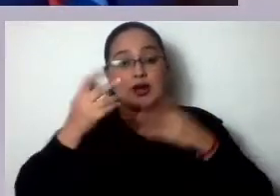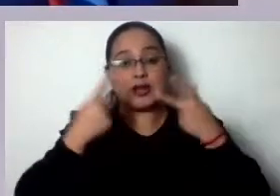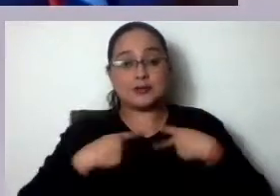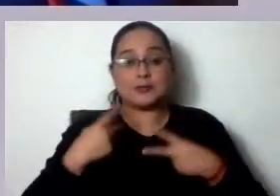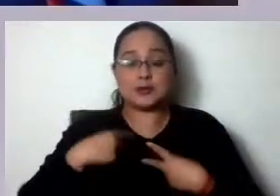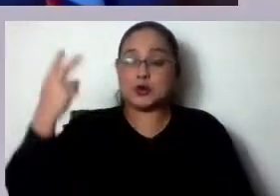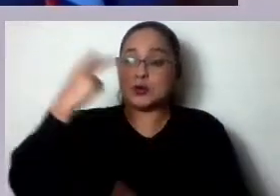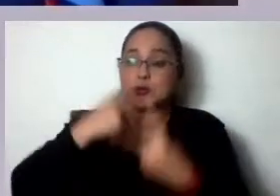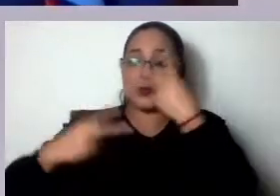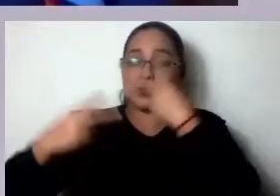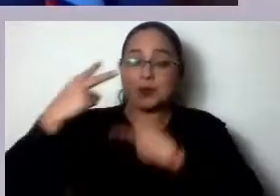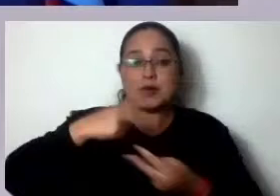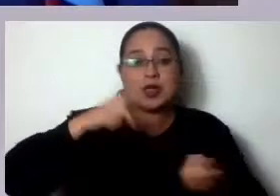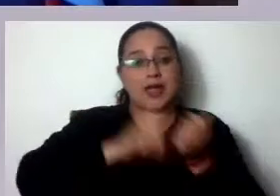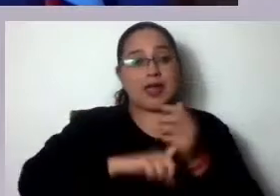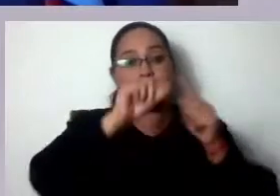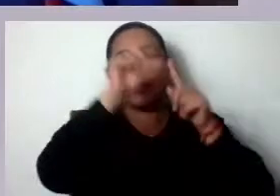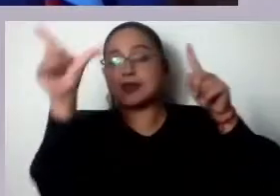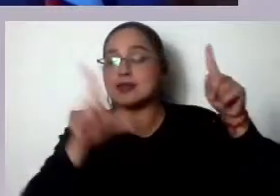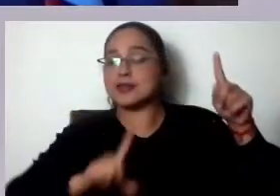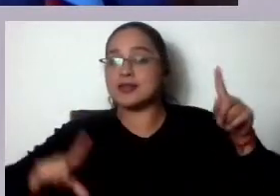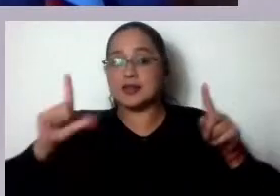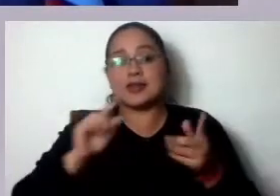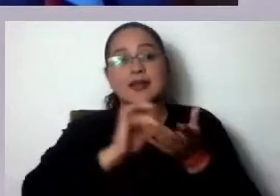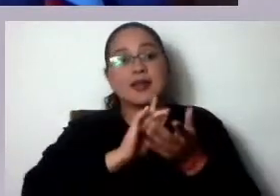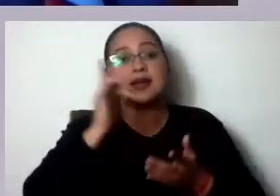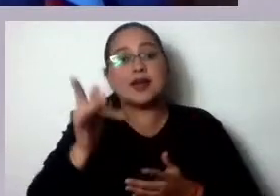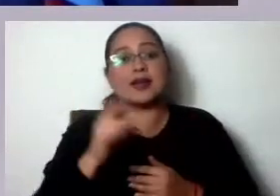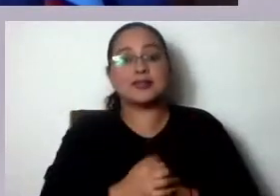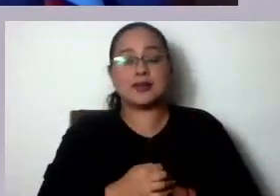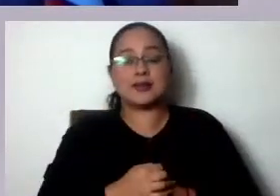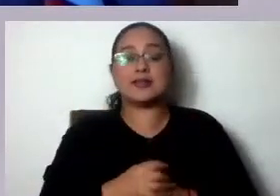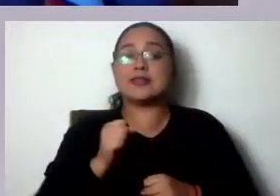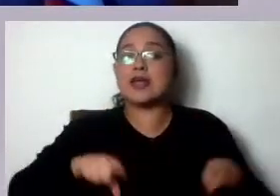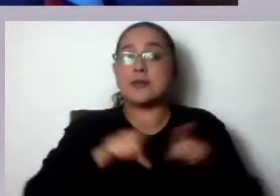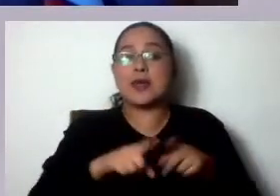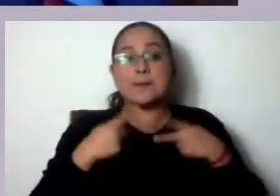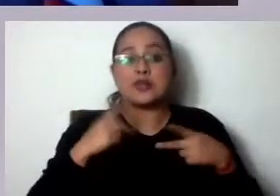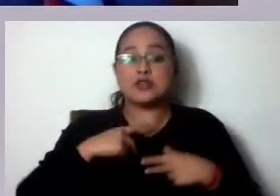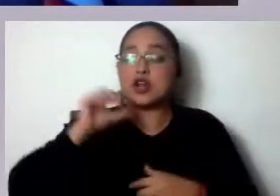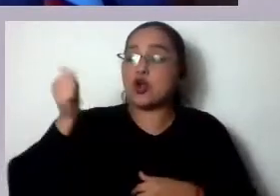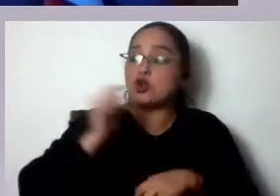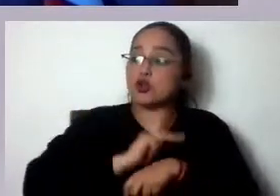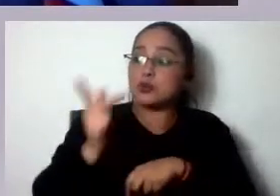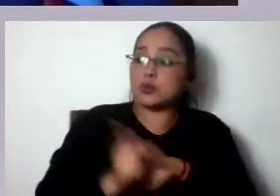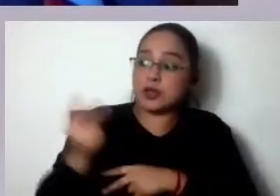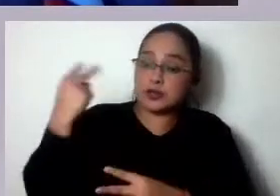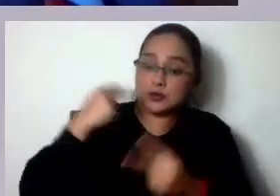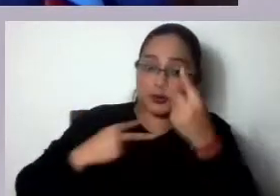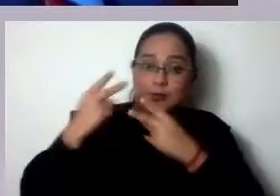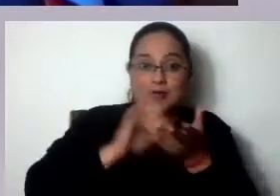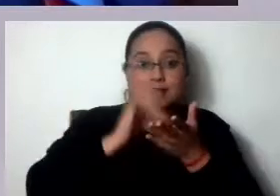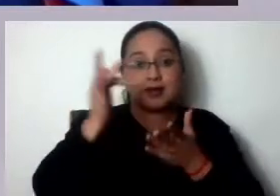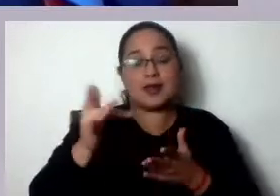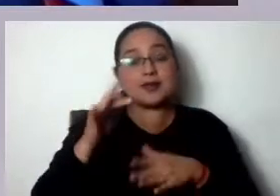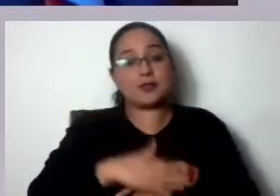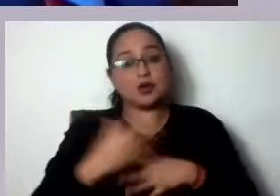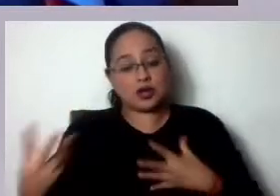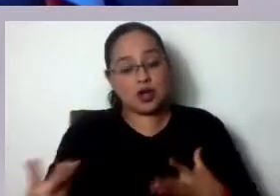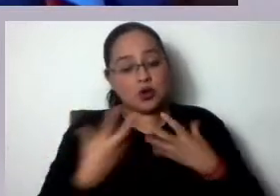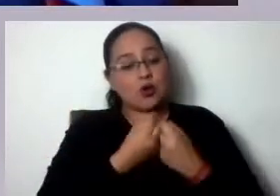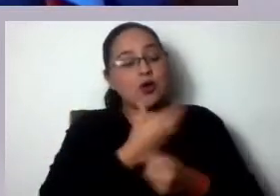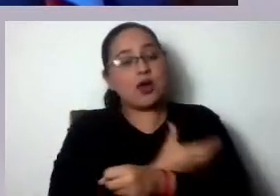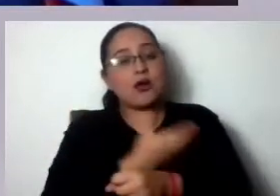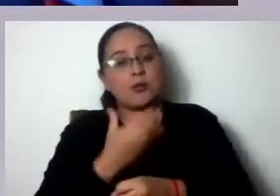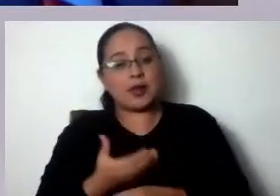visto en toda la república mexicana a las personas que nos vieron en otros países también por estar presidentes de acompañarnos